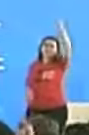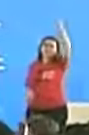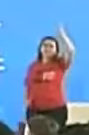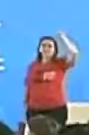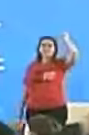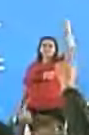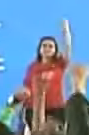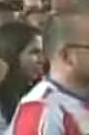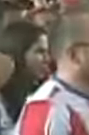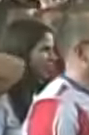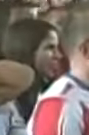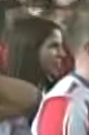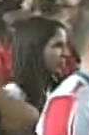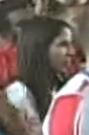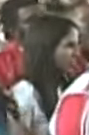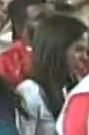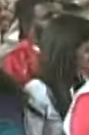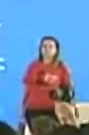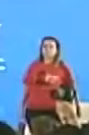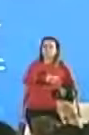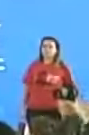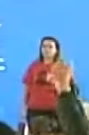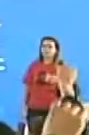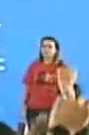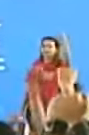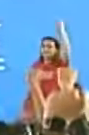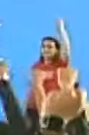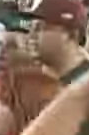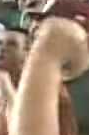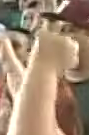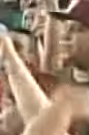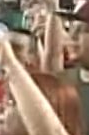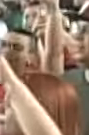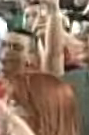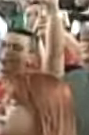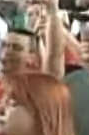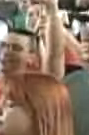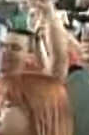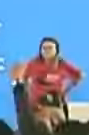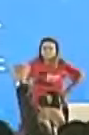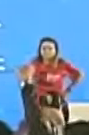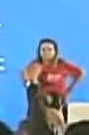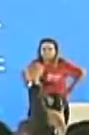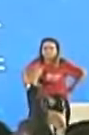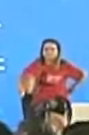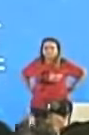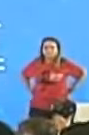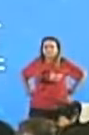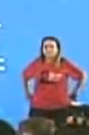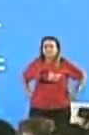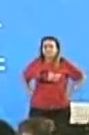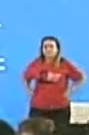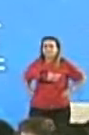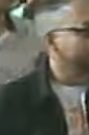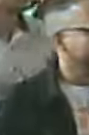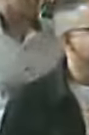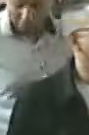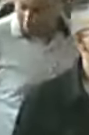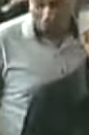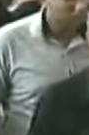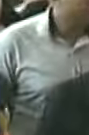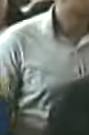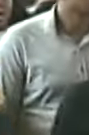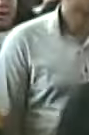¡Viva! ¡Que viva Maduro! ¡Viva! ¡Que viva la juventud bolivariana! ¡Viva! Un abrazo para ustedes, pues, cuídense mucho, Dios los bendiga.